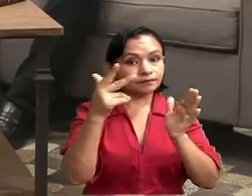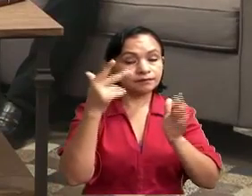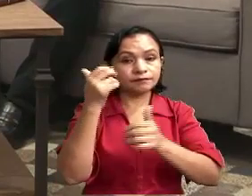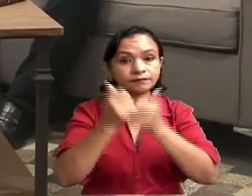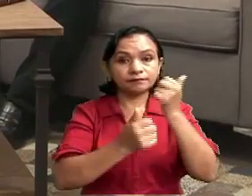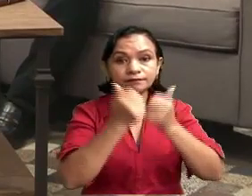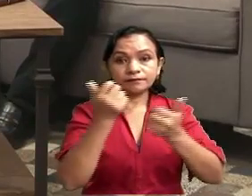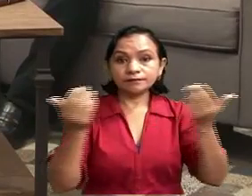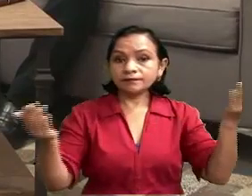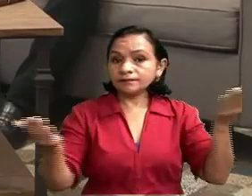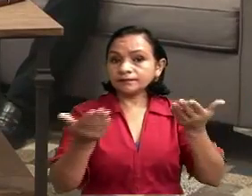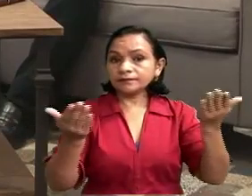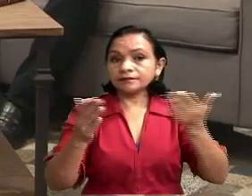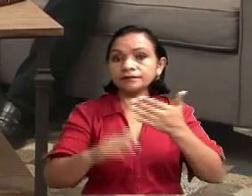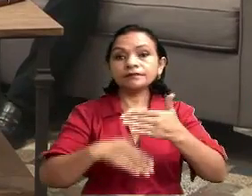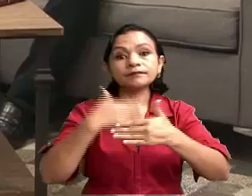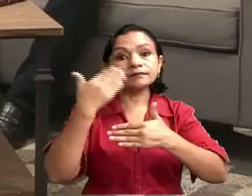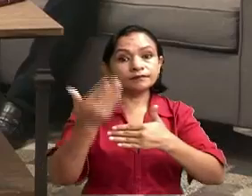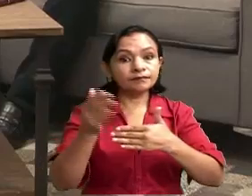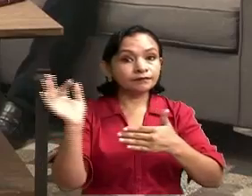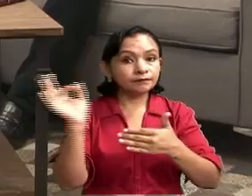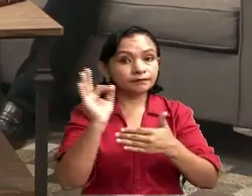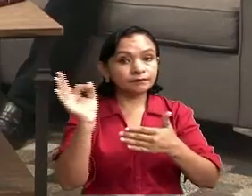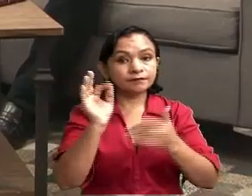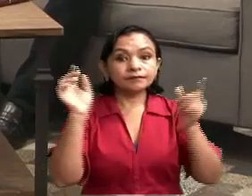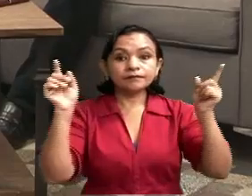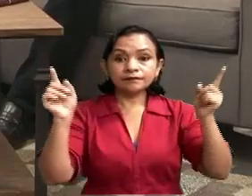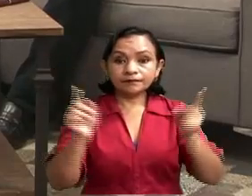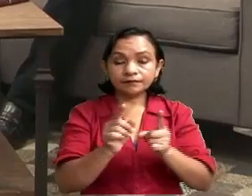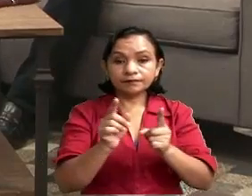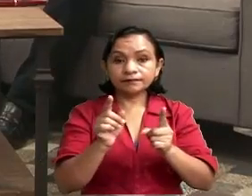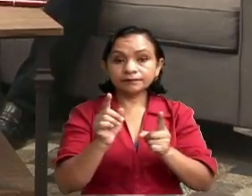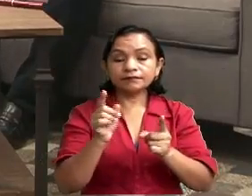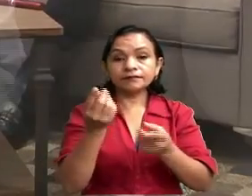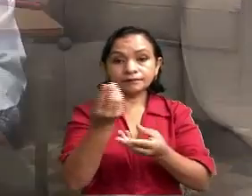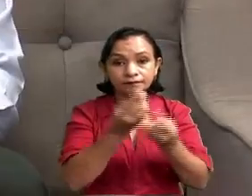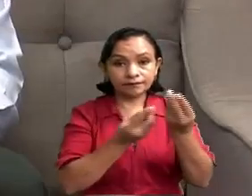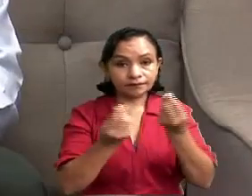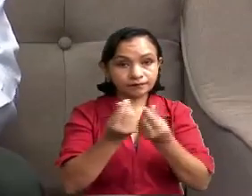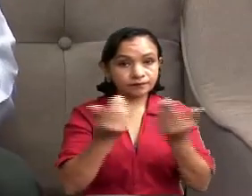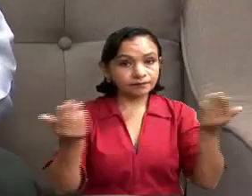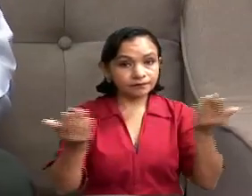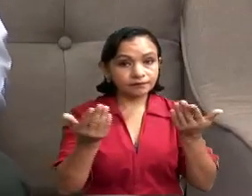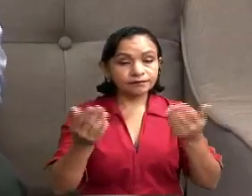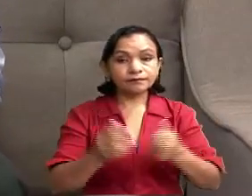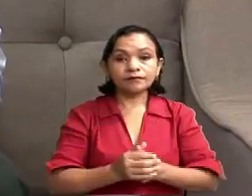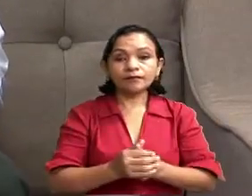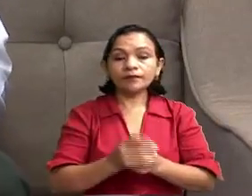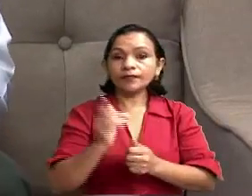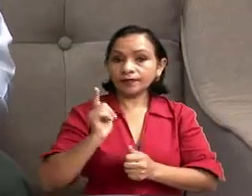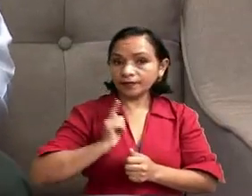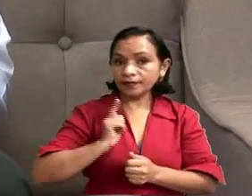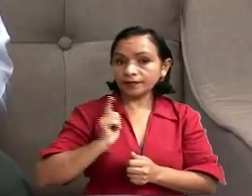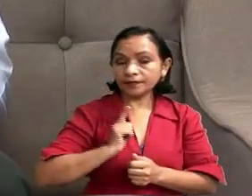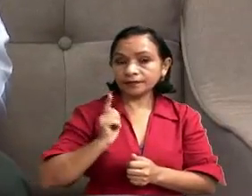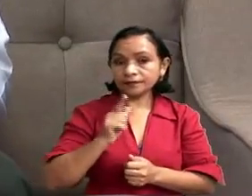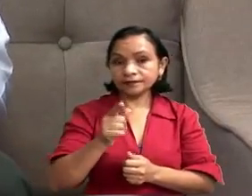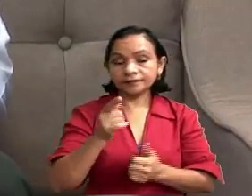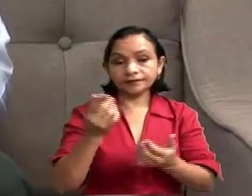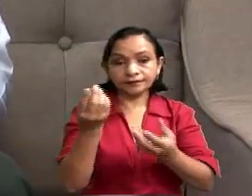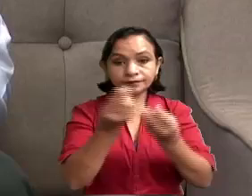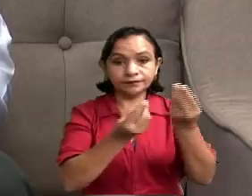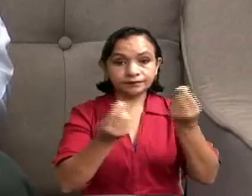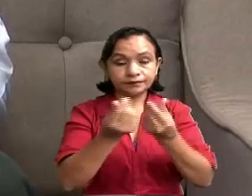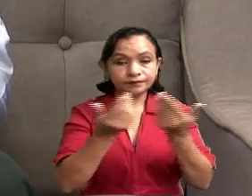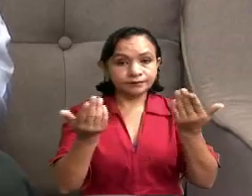violencia, pero también después a través de medidas específicas para destrozar la economía. Entonces, en principio era contener, ¿no?, la caída de la economía, lo